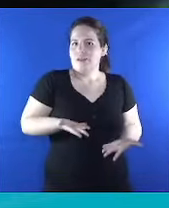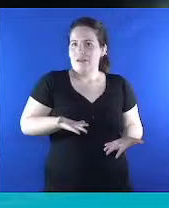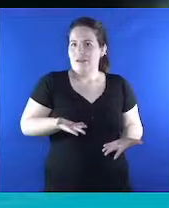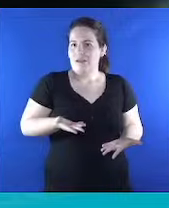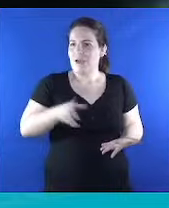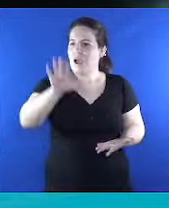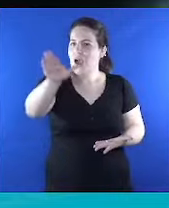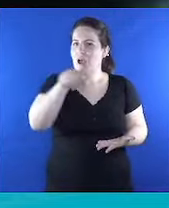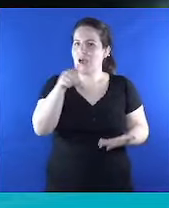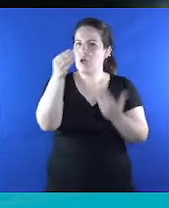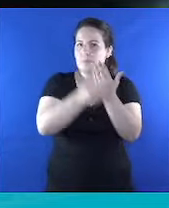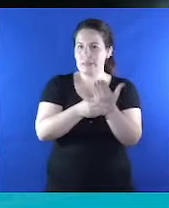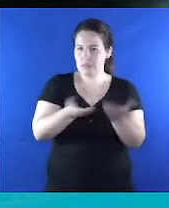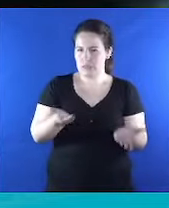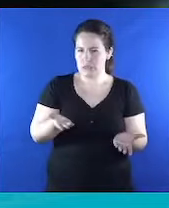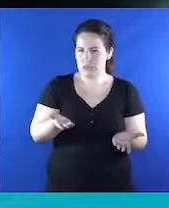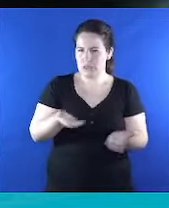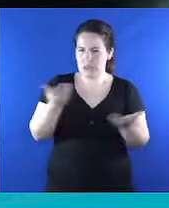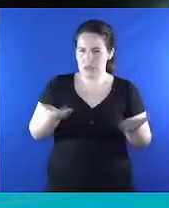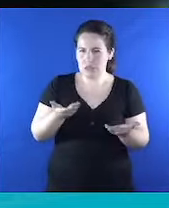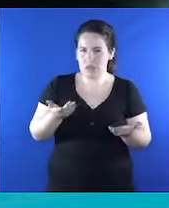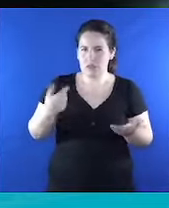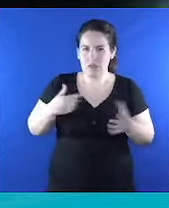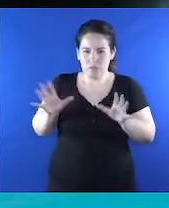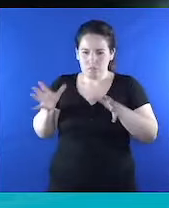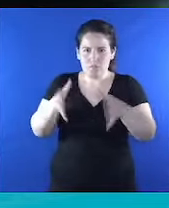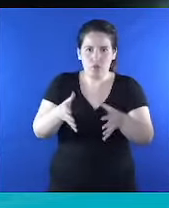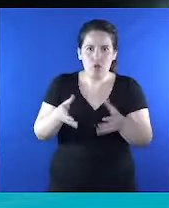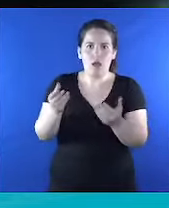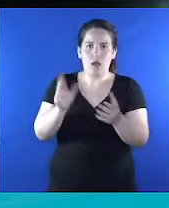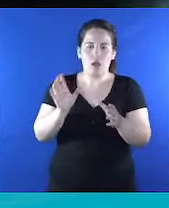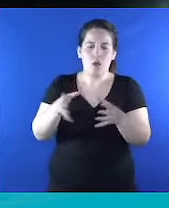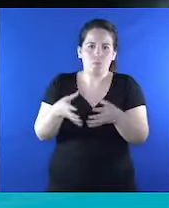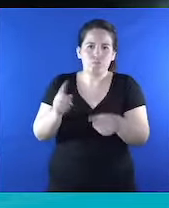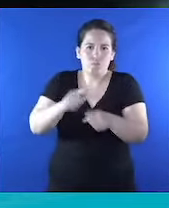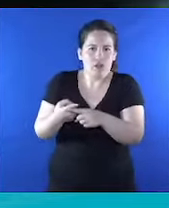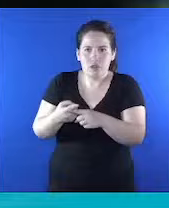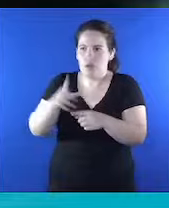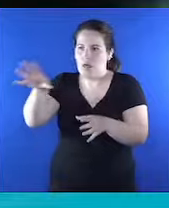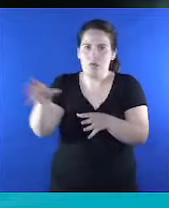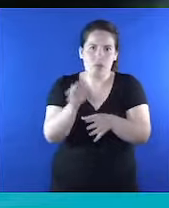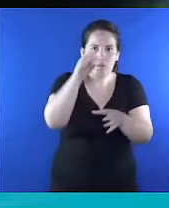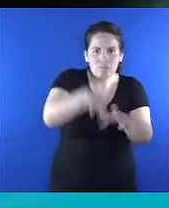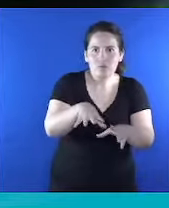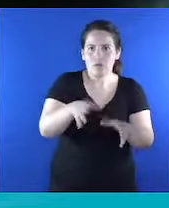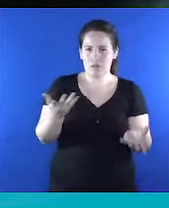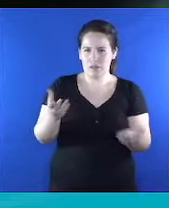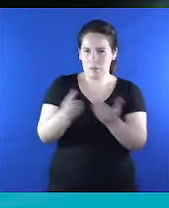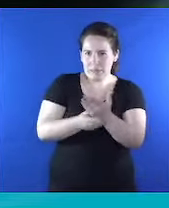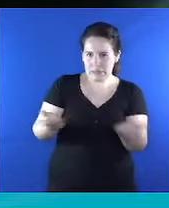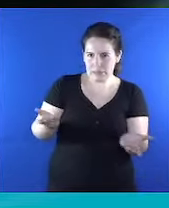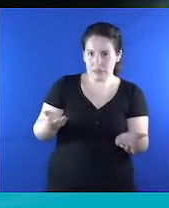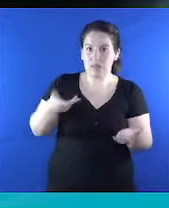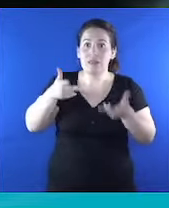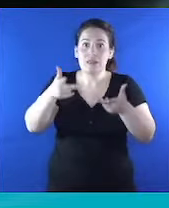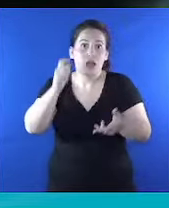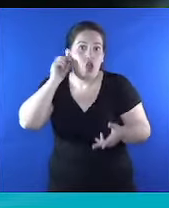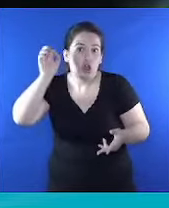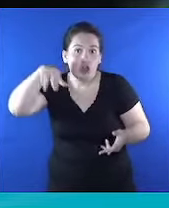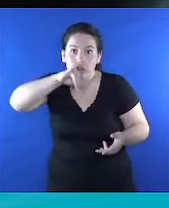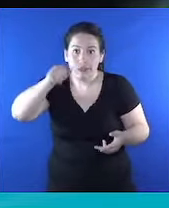ministra salió corriendo a agarrarla de ministra y metió todo su espacio político ahí adentro entonces decir que la diputada González Por